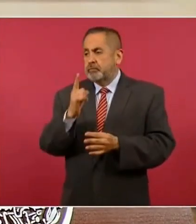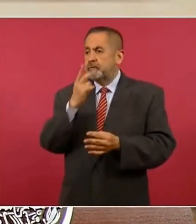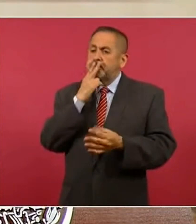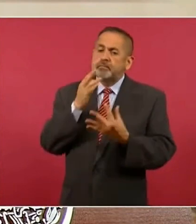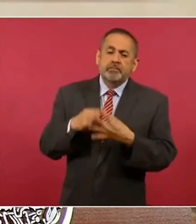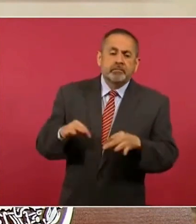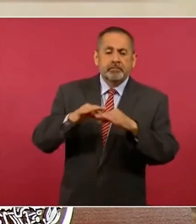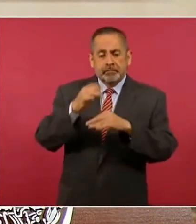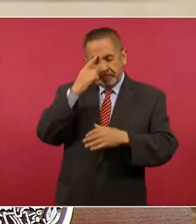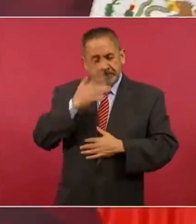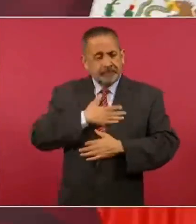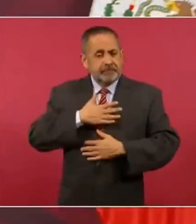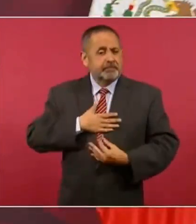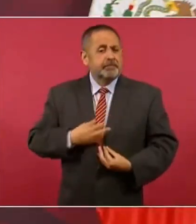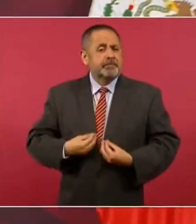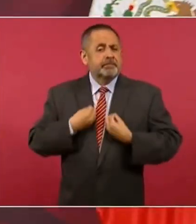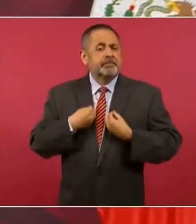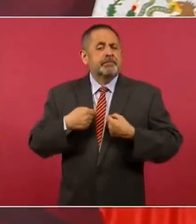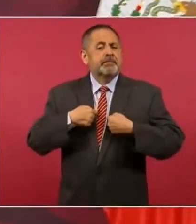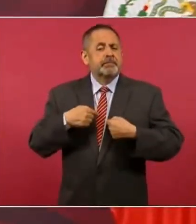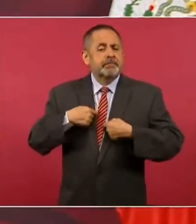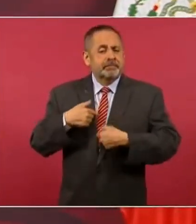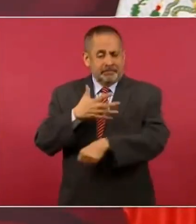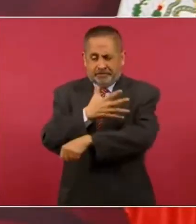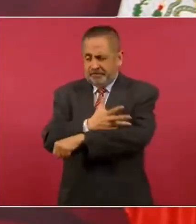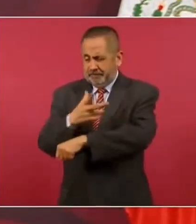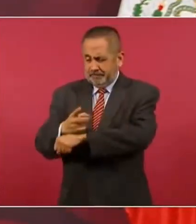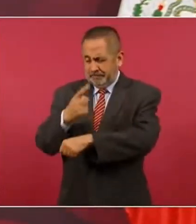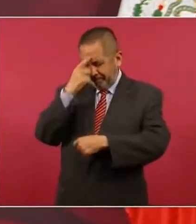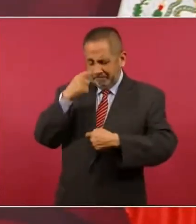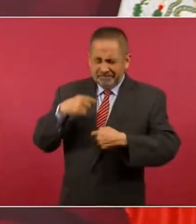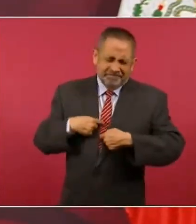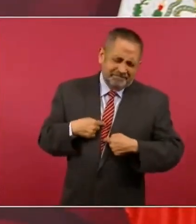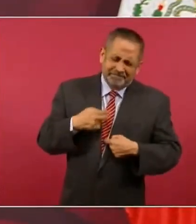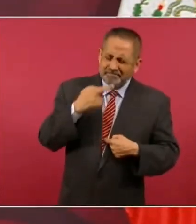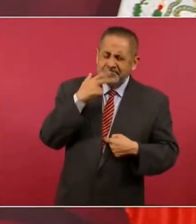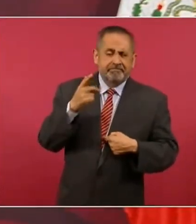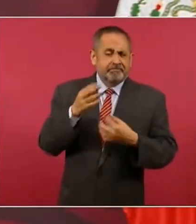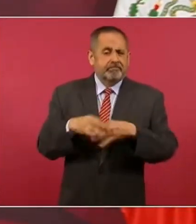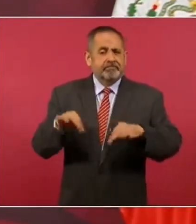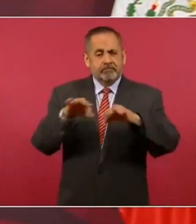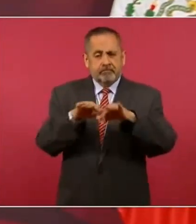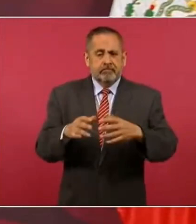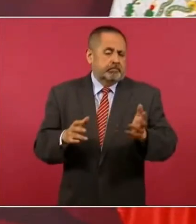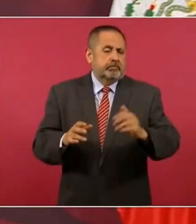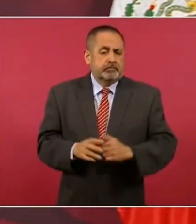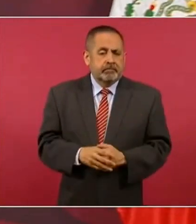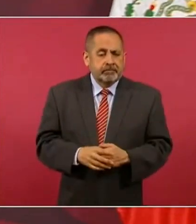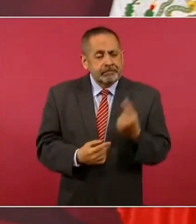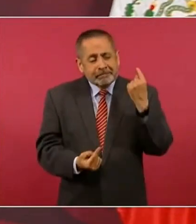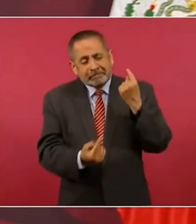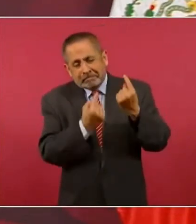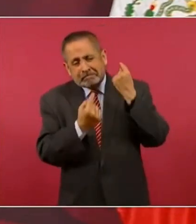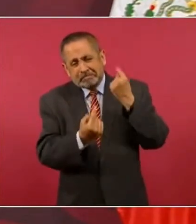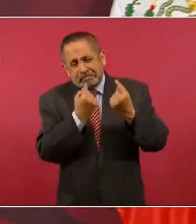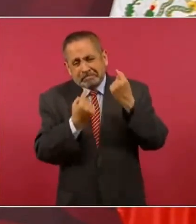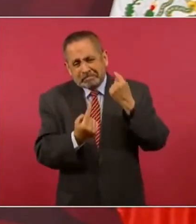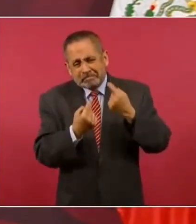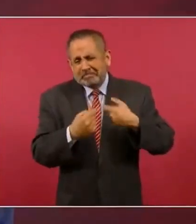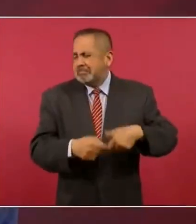importante en mi vida, la honestidad. Entonces, claro que me van a